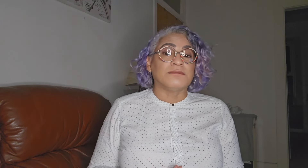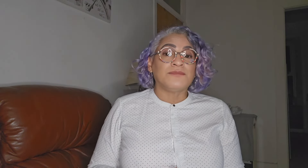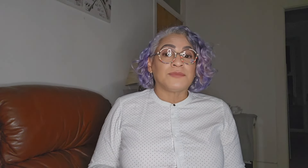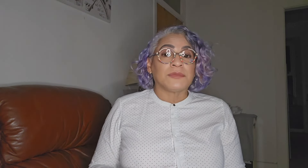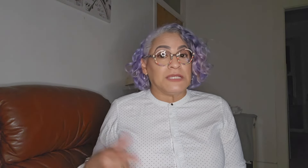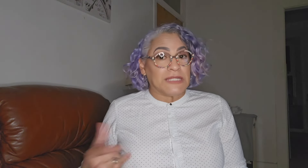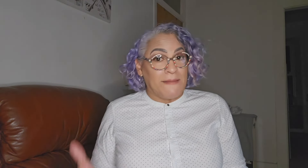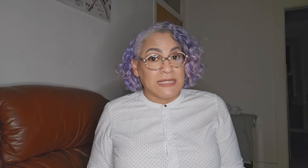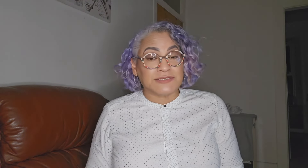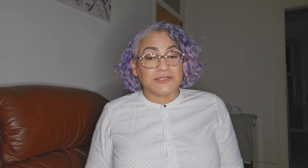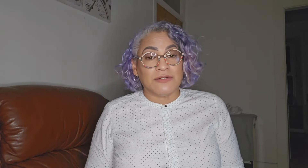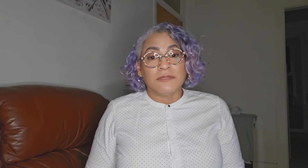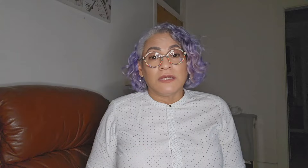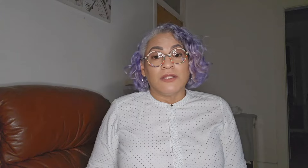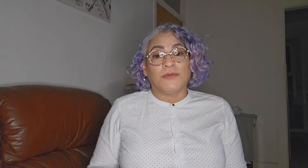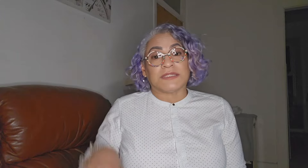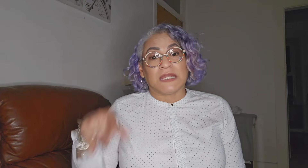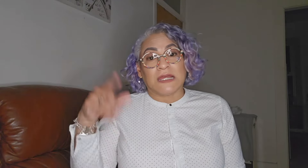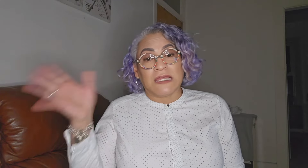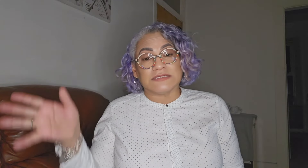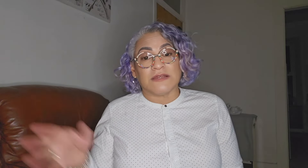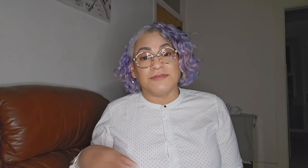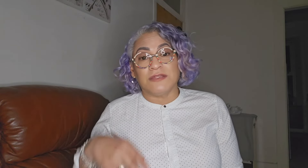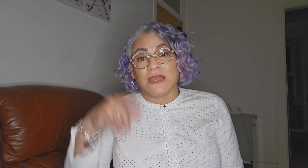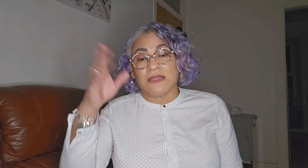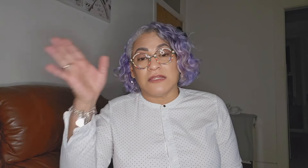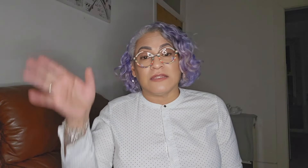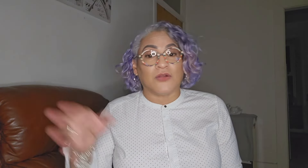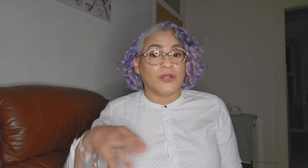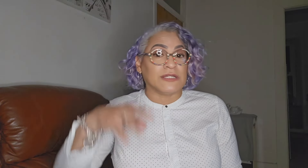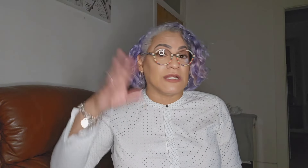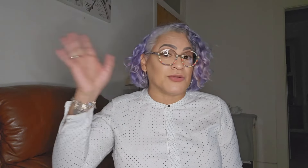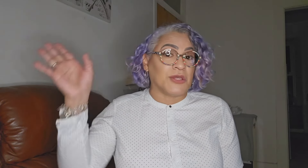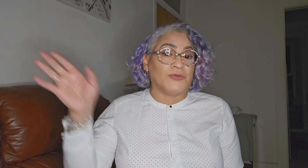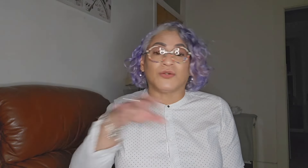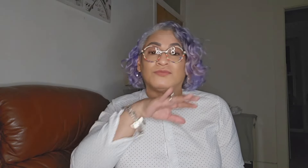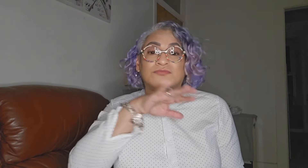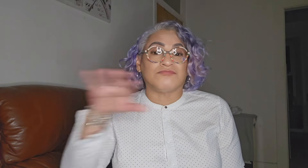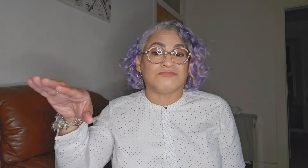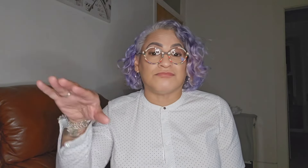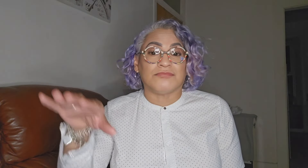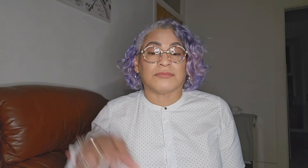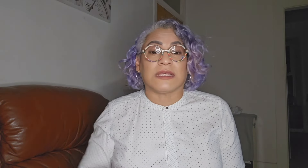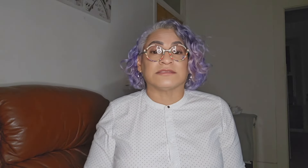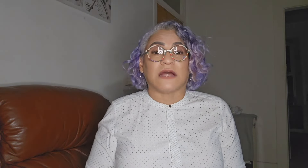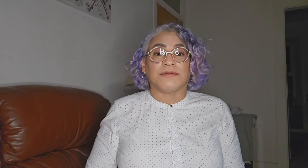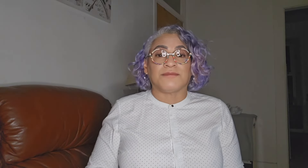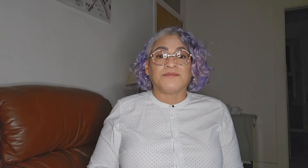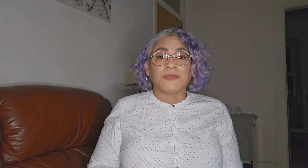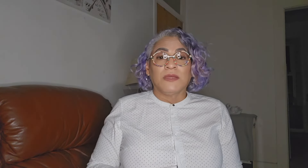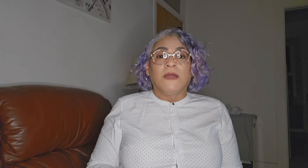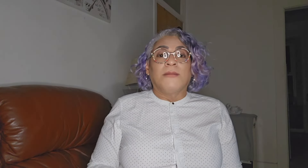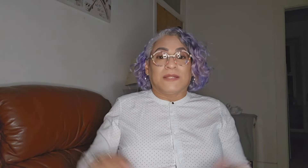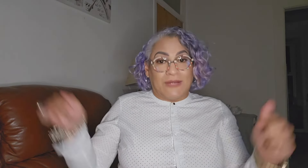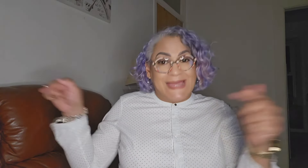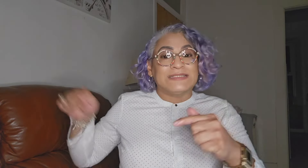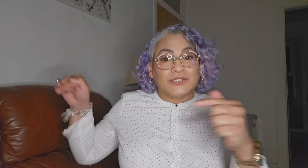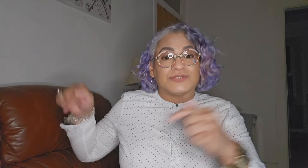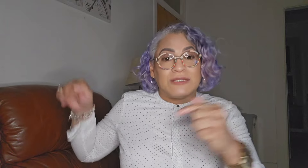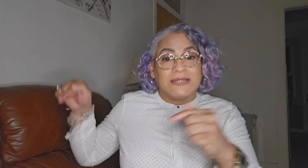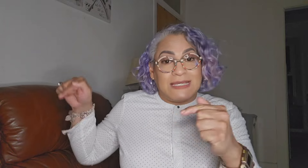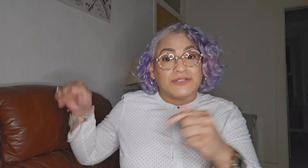aprenderán, irá preso, lo meterán en el SEBIN, en el helicoide, en el Rodeo 1, quién sabe.